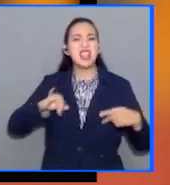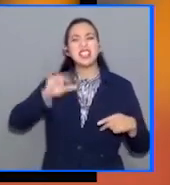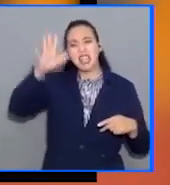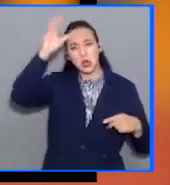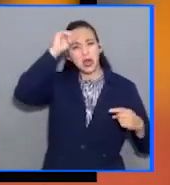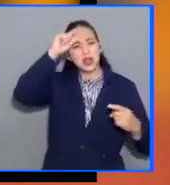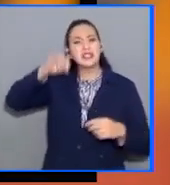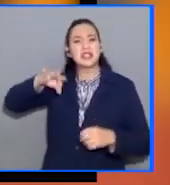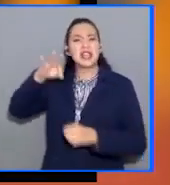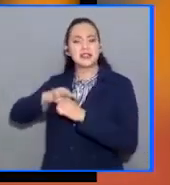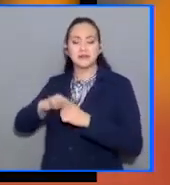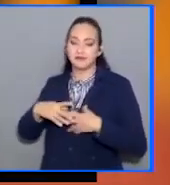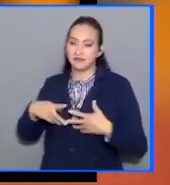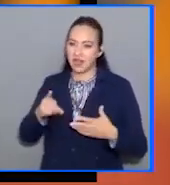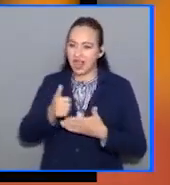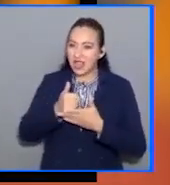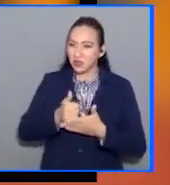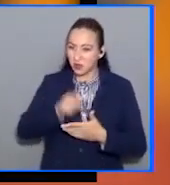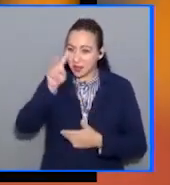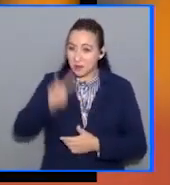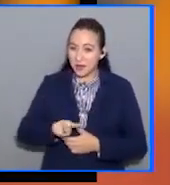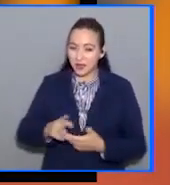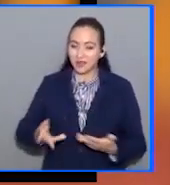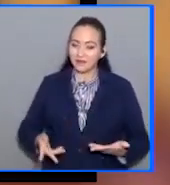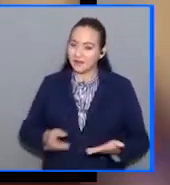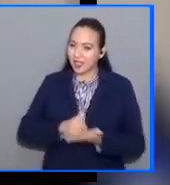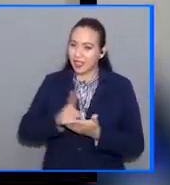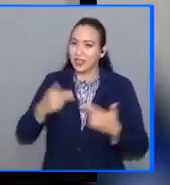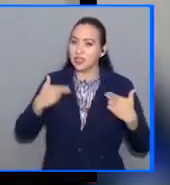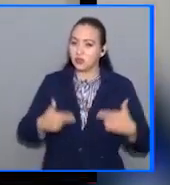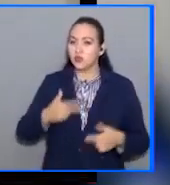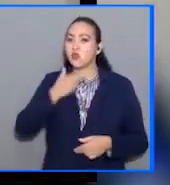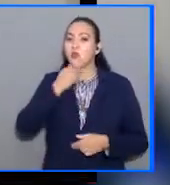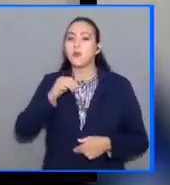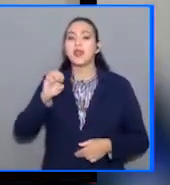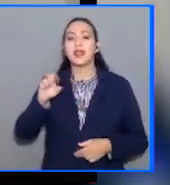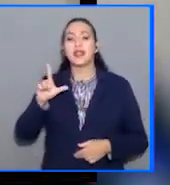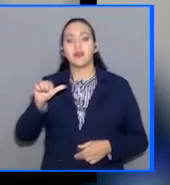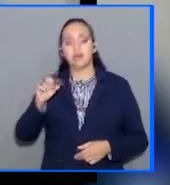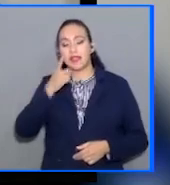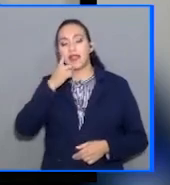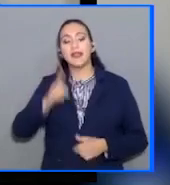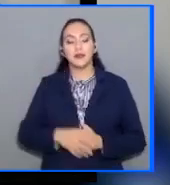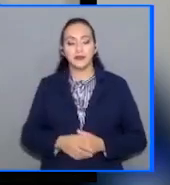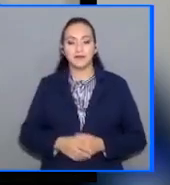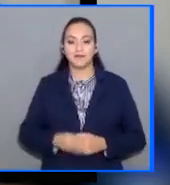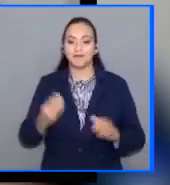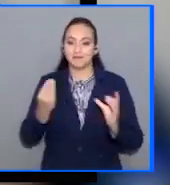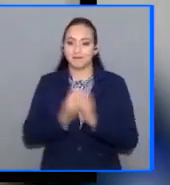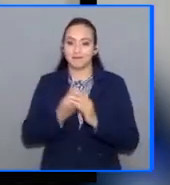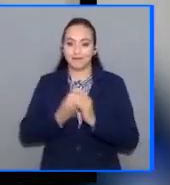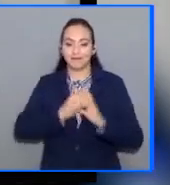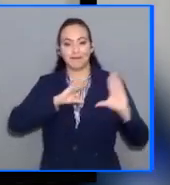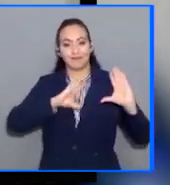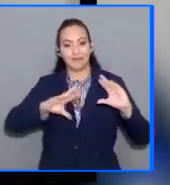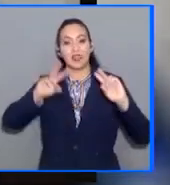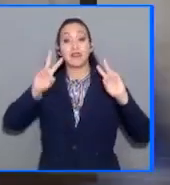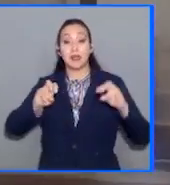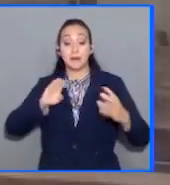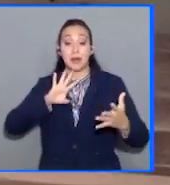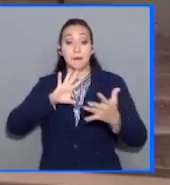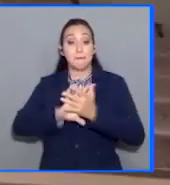derechos humanos, Luis Eliud Tapia Olivares, durante el curso de actualización en materia de prisión preventiva